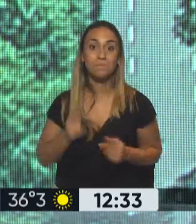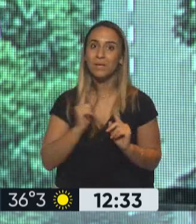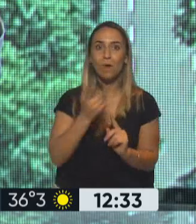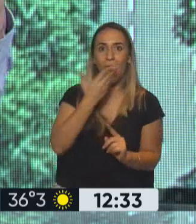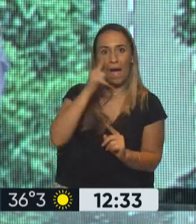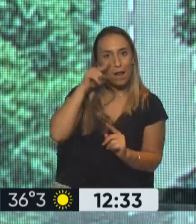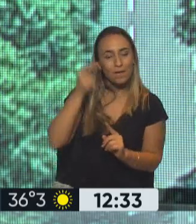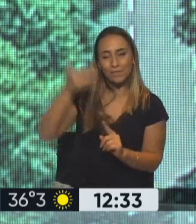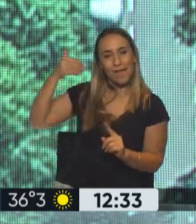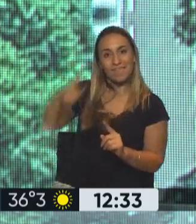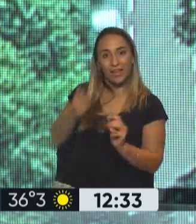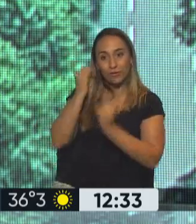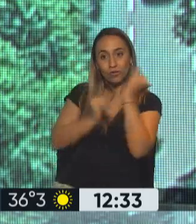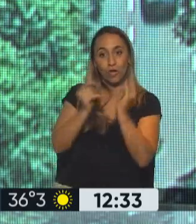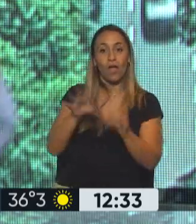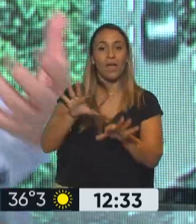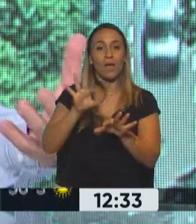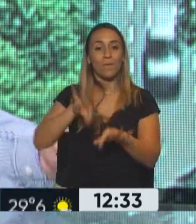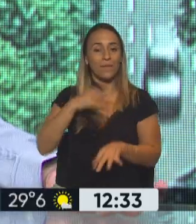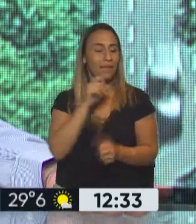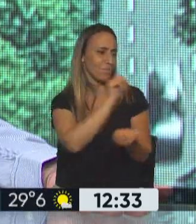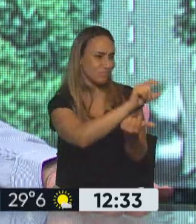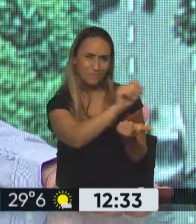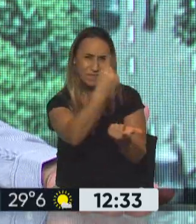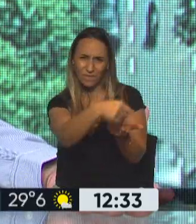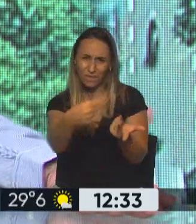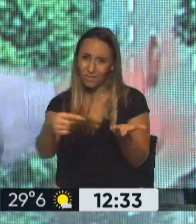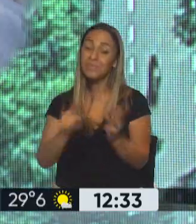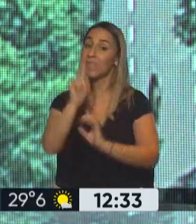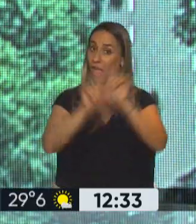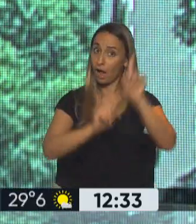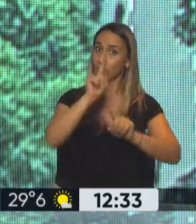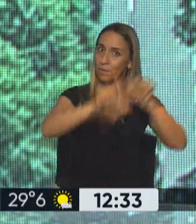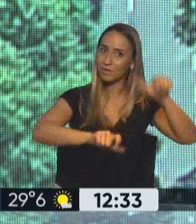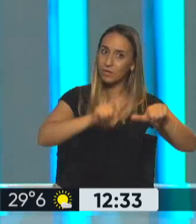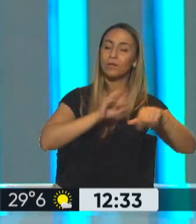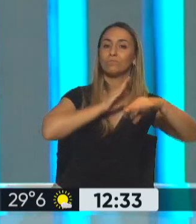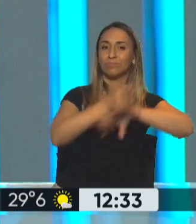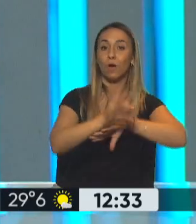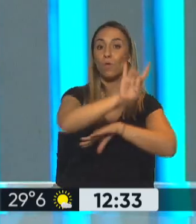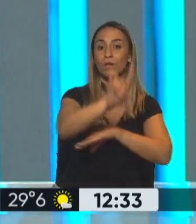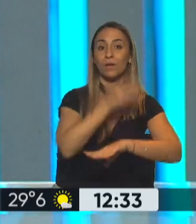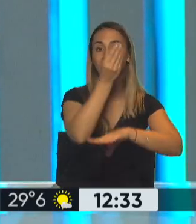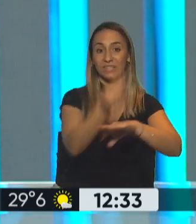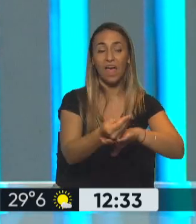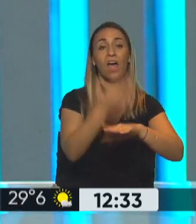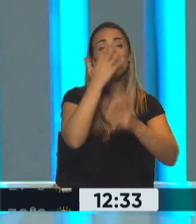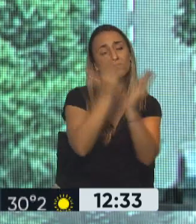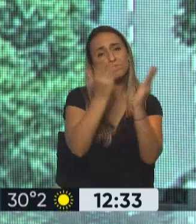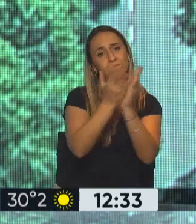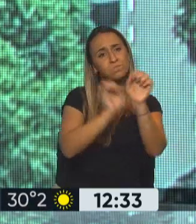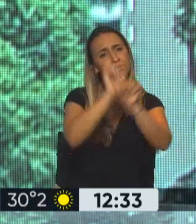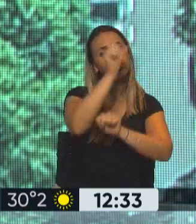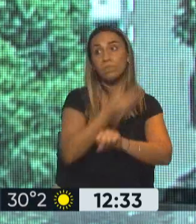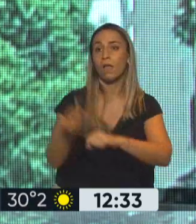las historias otras de vida, como las historias de quienes acceden a la universidad y terminan ocupando cargos importantes en la universidad, es